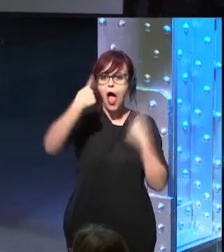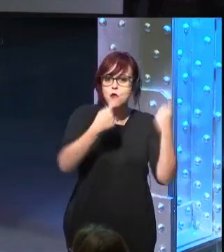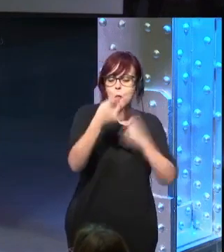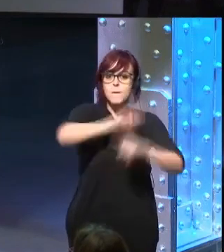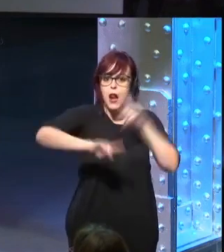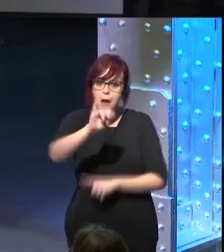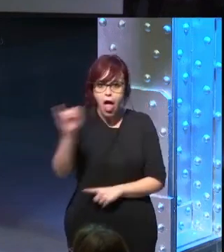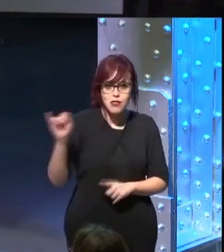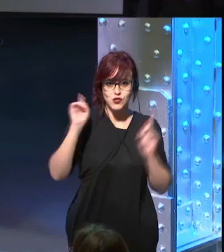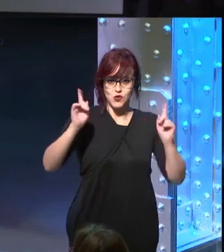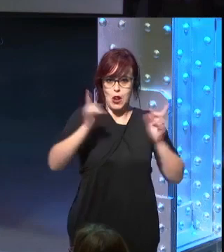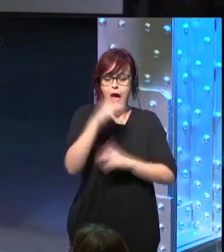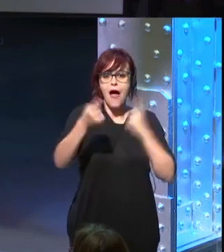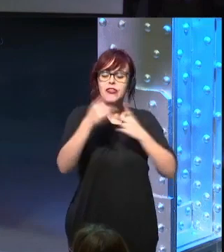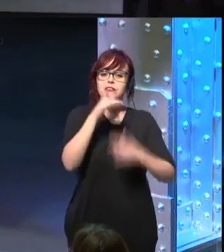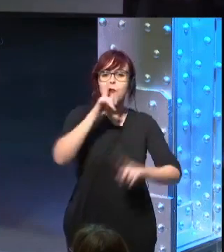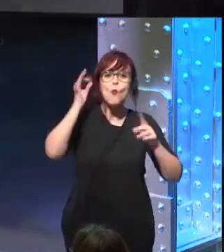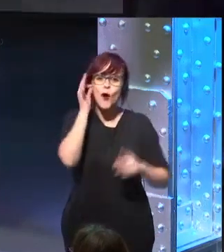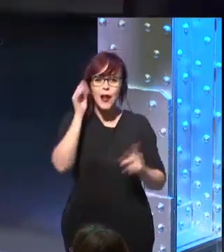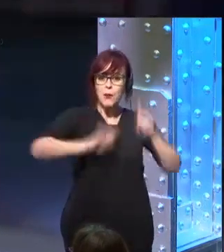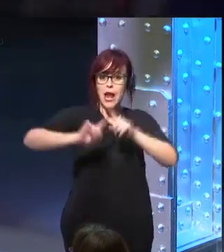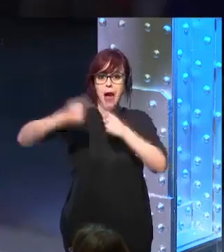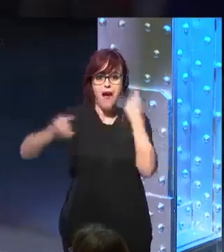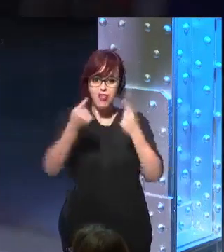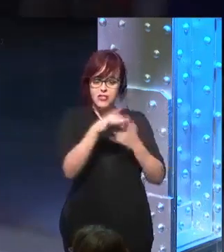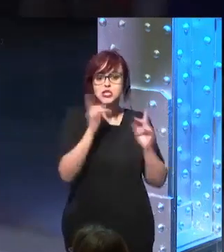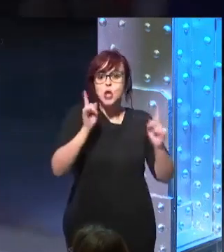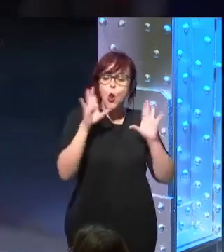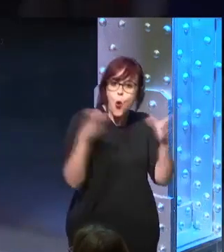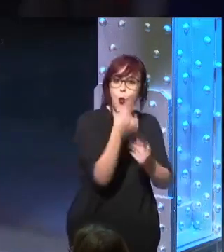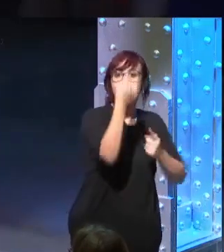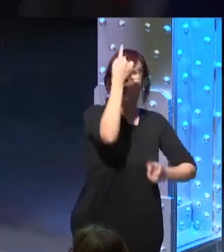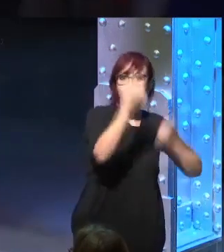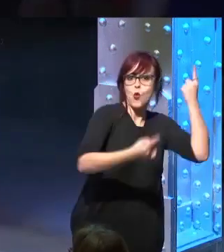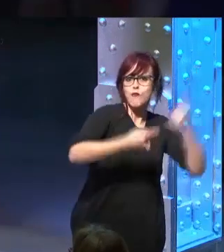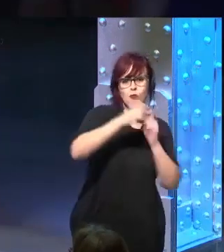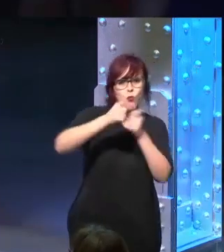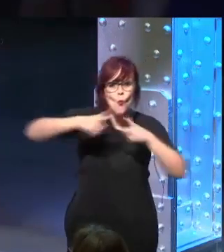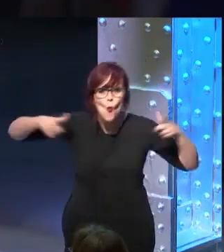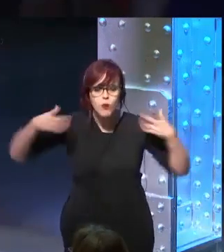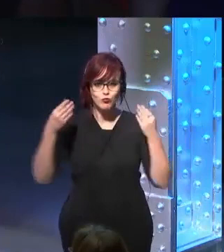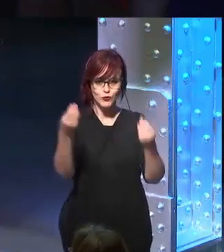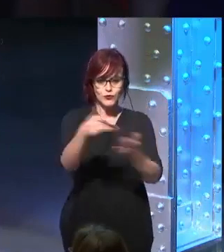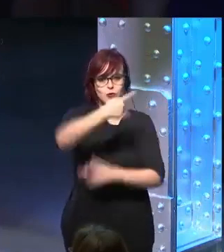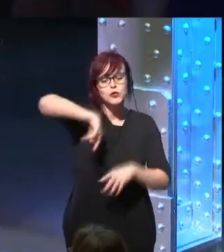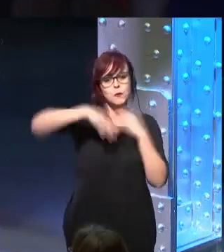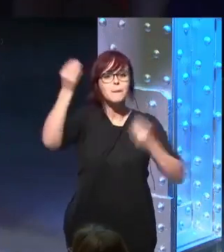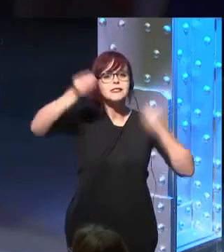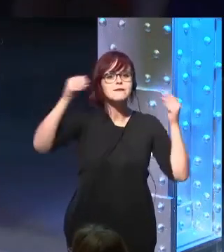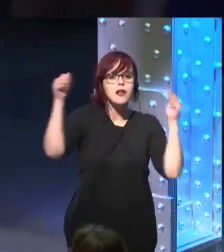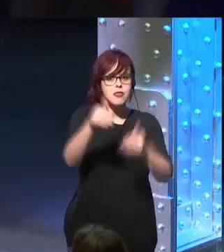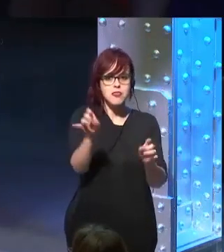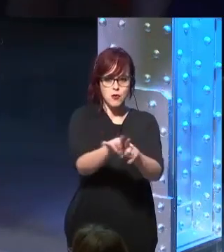no solamente el problema de muchas mujeres, no solamente de algunas, no solamente de una o de dos, de muchas. Tenemos que pensar